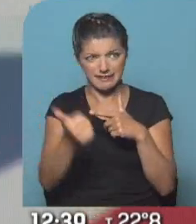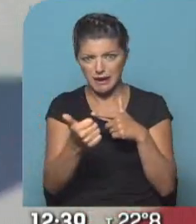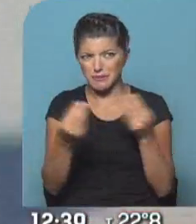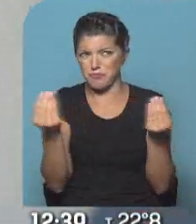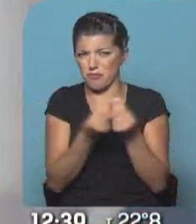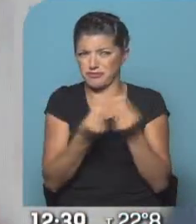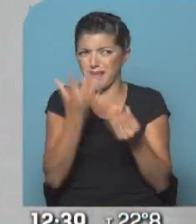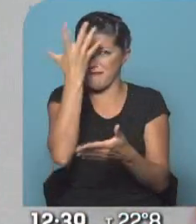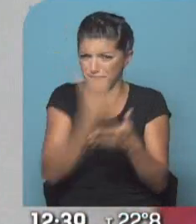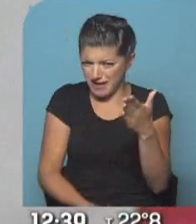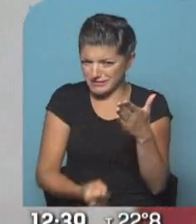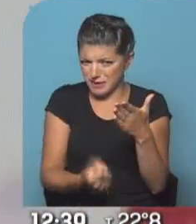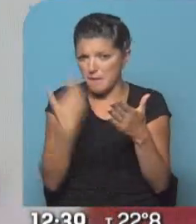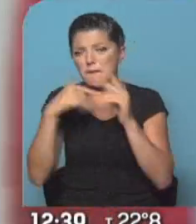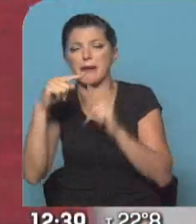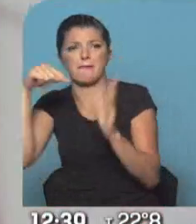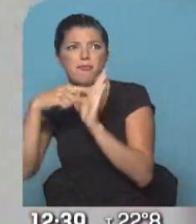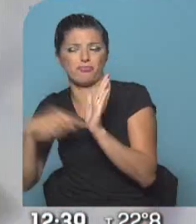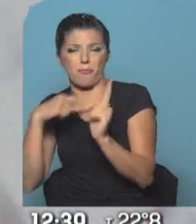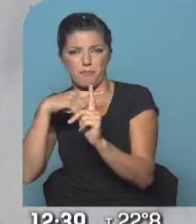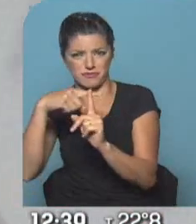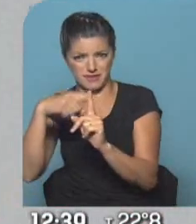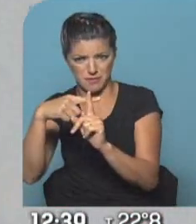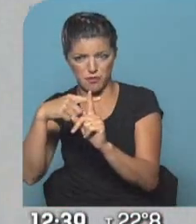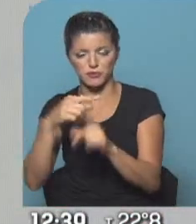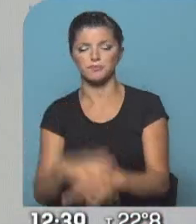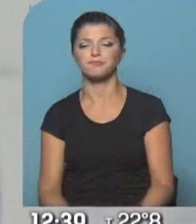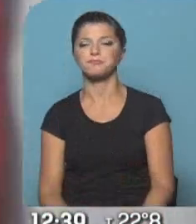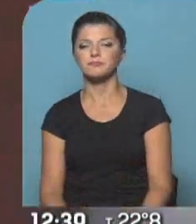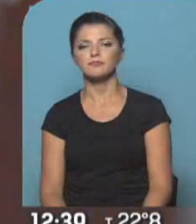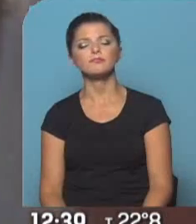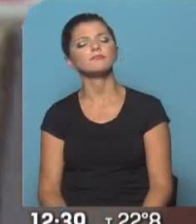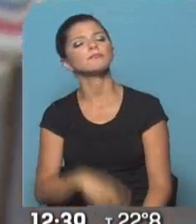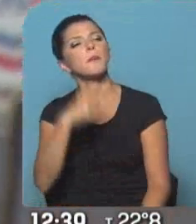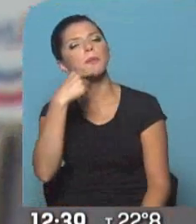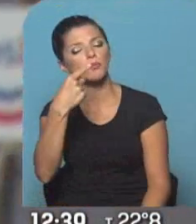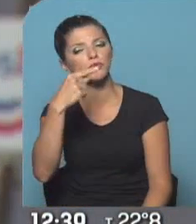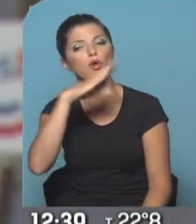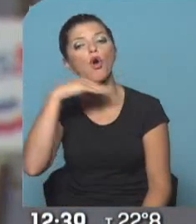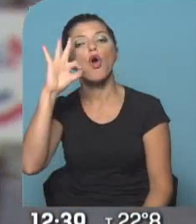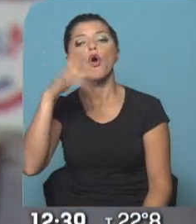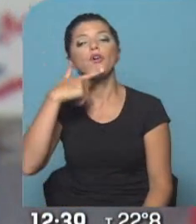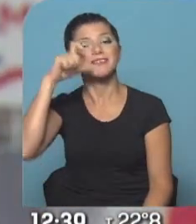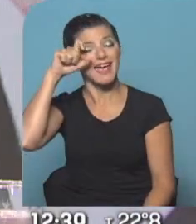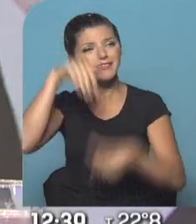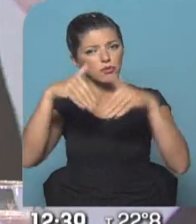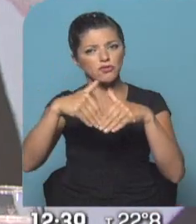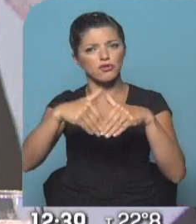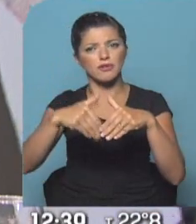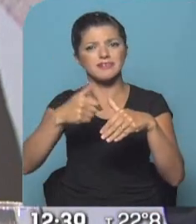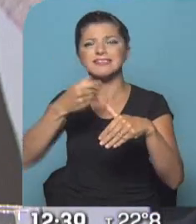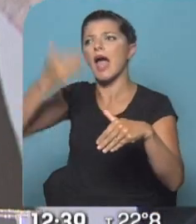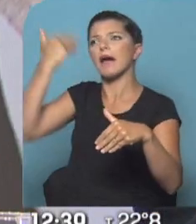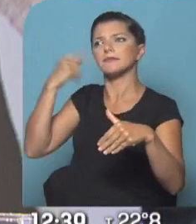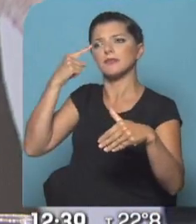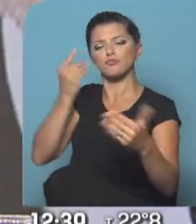errores de lo que fue la concertación, hoy bastante dividida. ¿Qué tiene de diferente, José, esta elección a elecciones anteriores? Bueno, efectivamente creo que